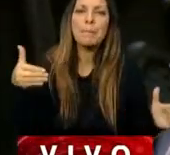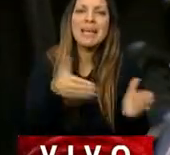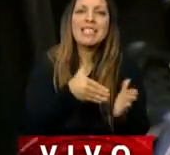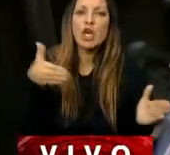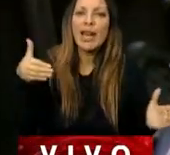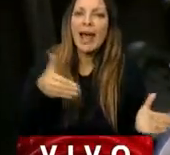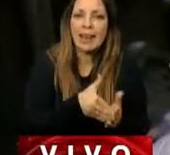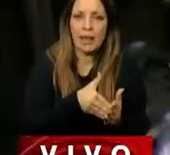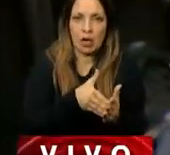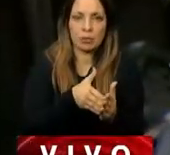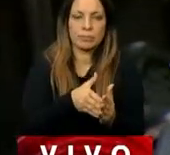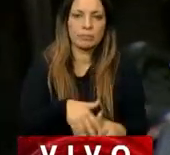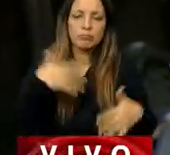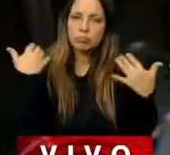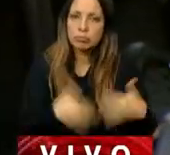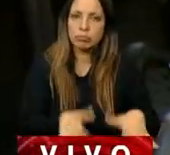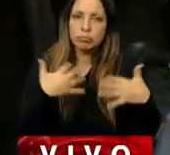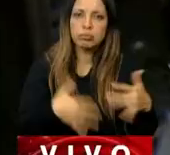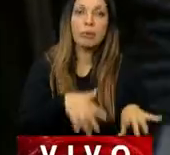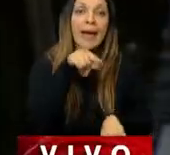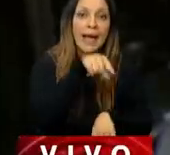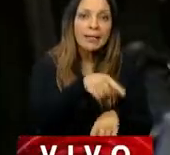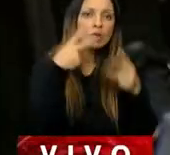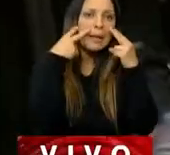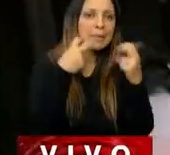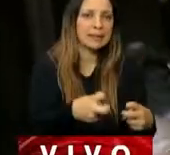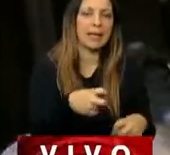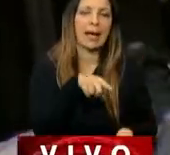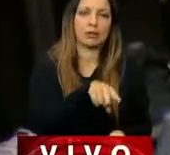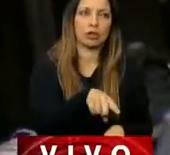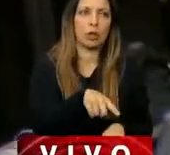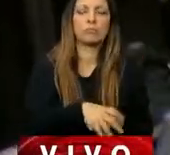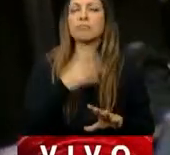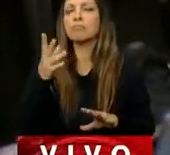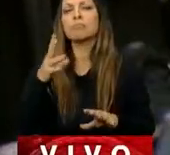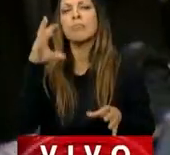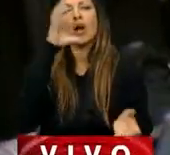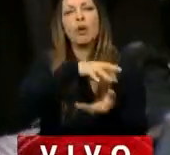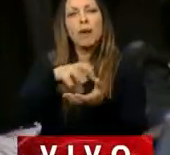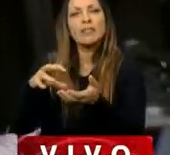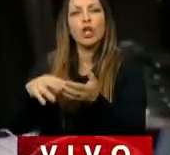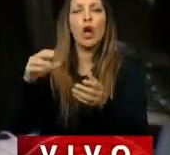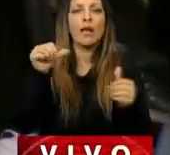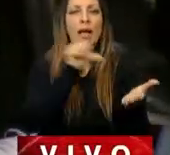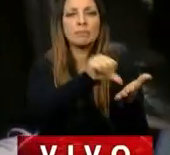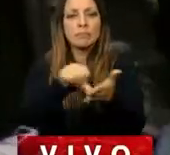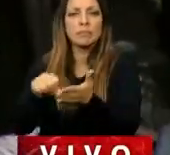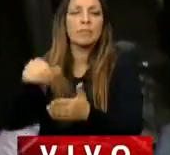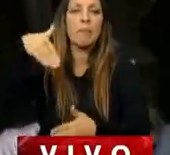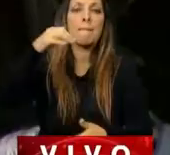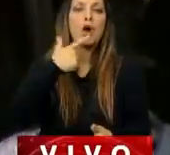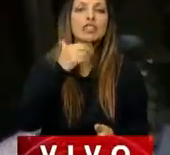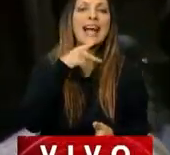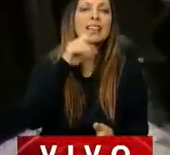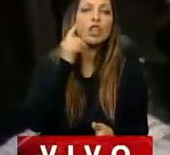millonarios. Millonarios. Y esto es investigación argentina cuando corporaciones multinacionales como Monsanto se